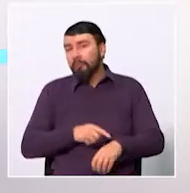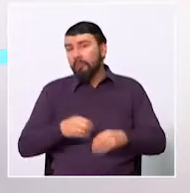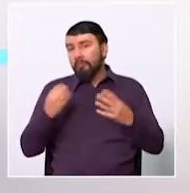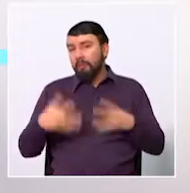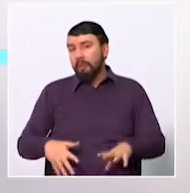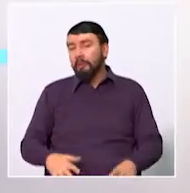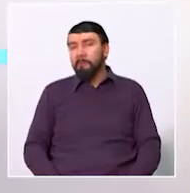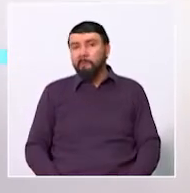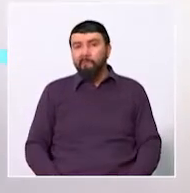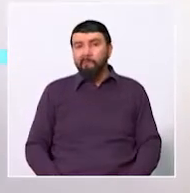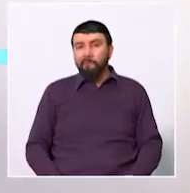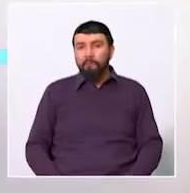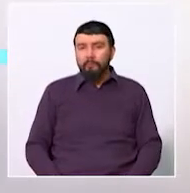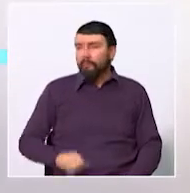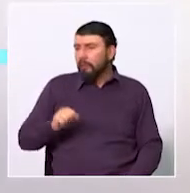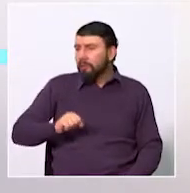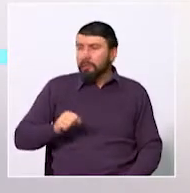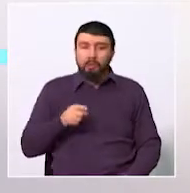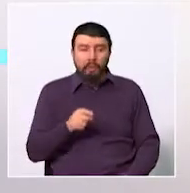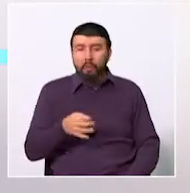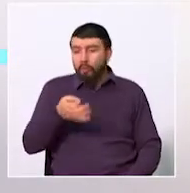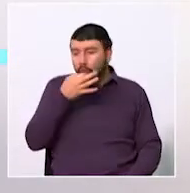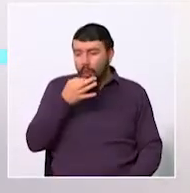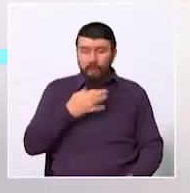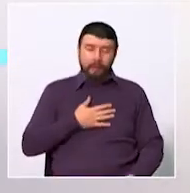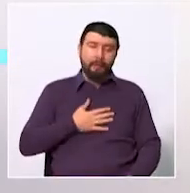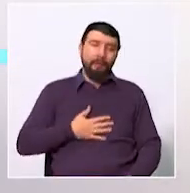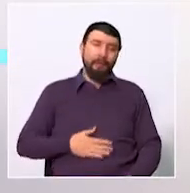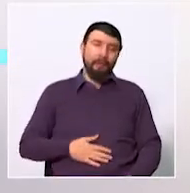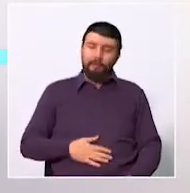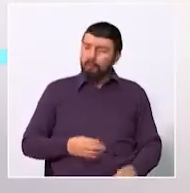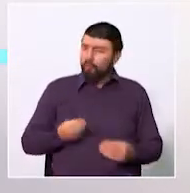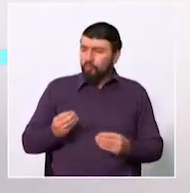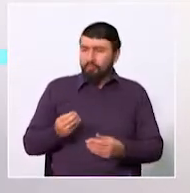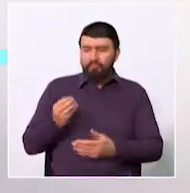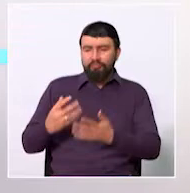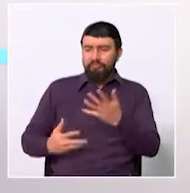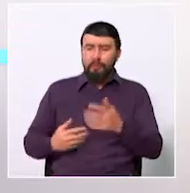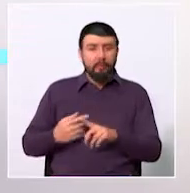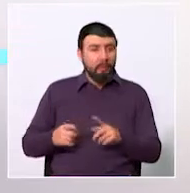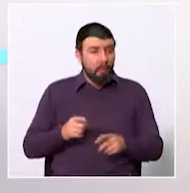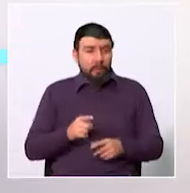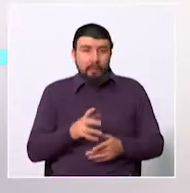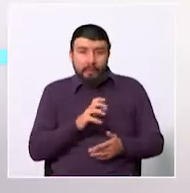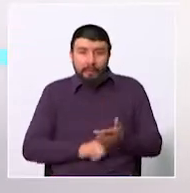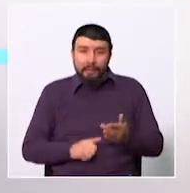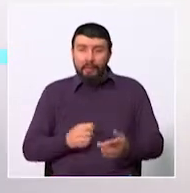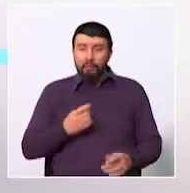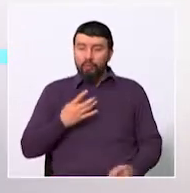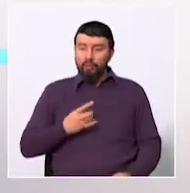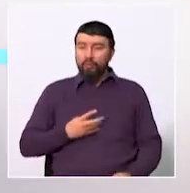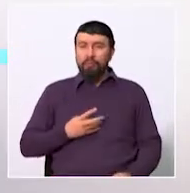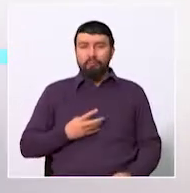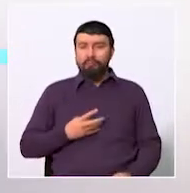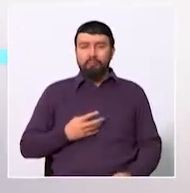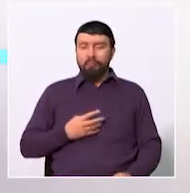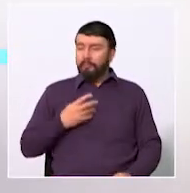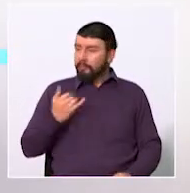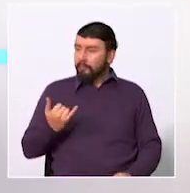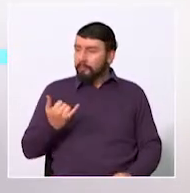sea y le mandan para el dolor mil cosas pero es que no es quitar el dolor es el dolor es porque